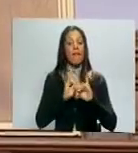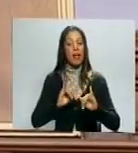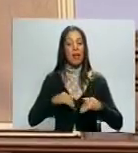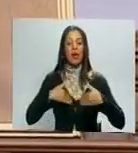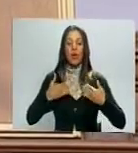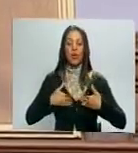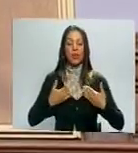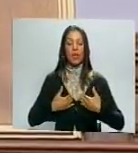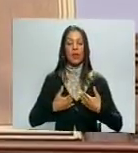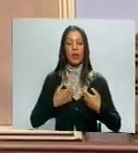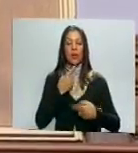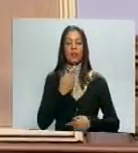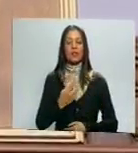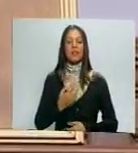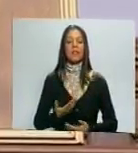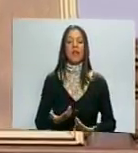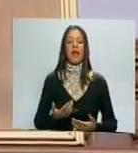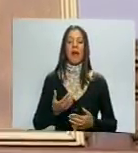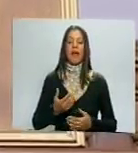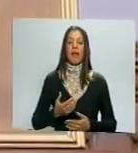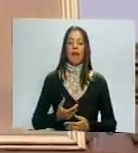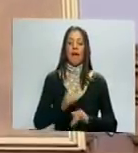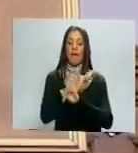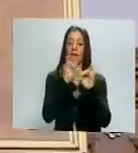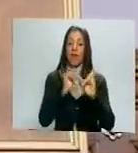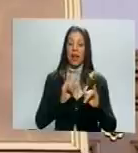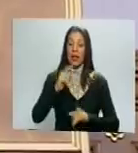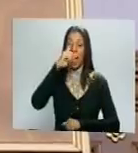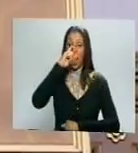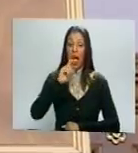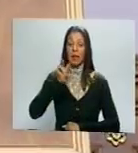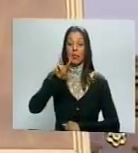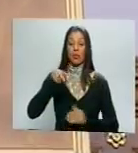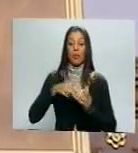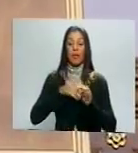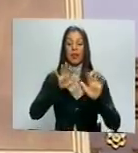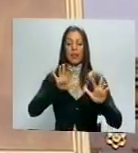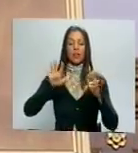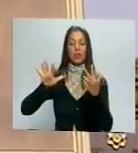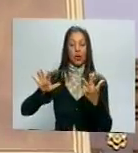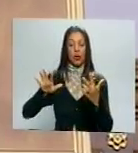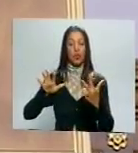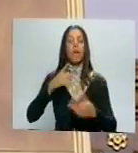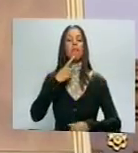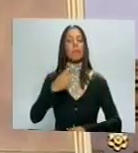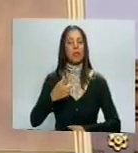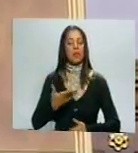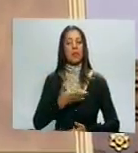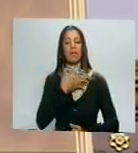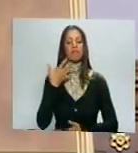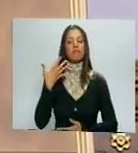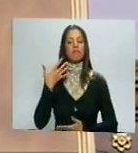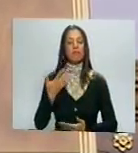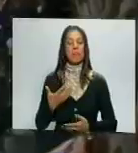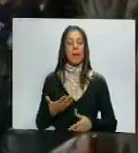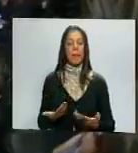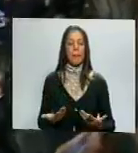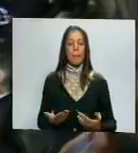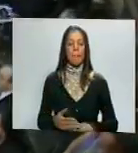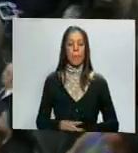decir feliz año 2018. Y podemos decirlo, compatriotas,